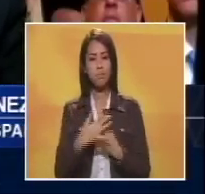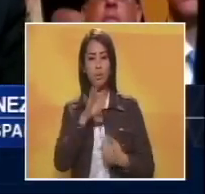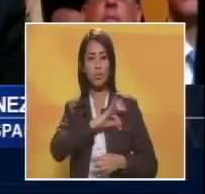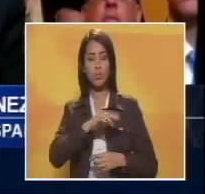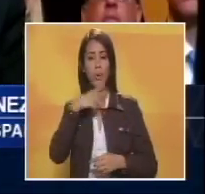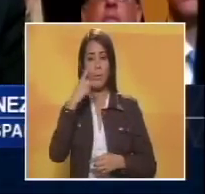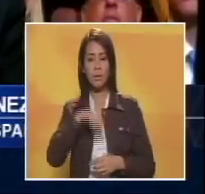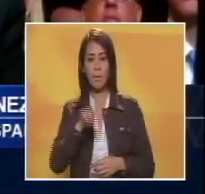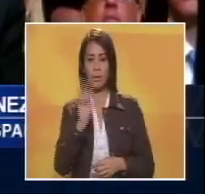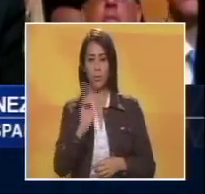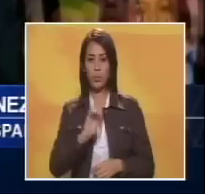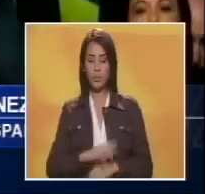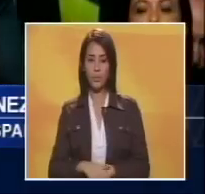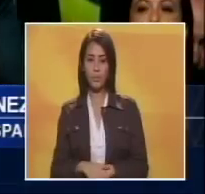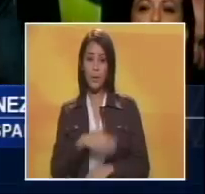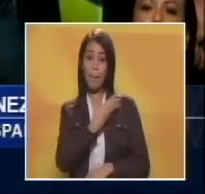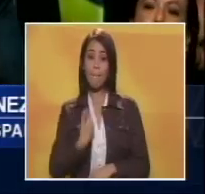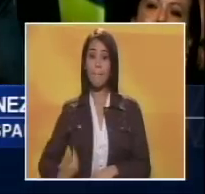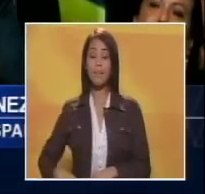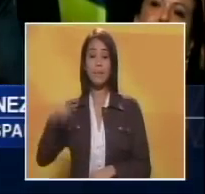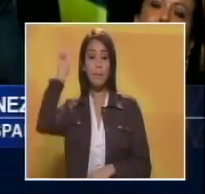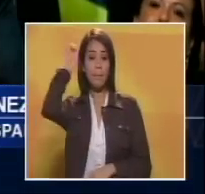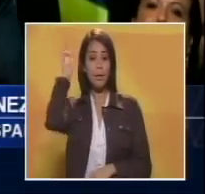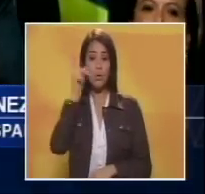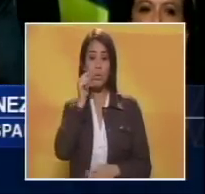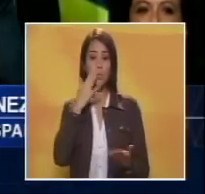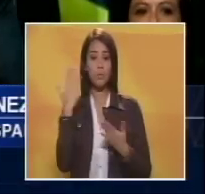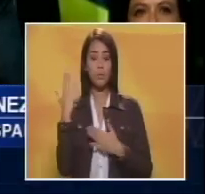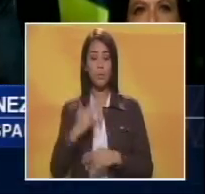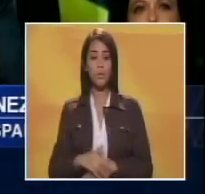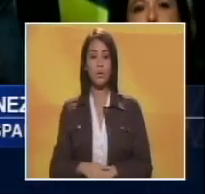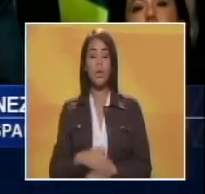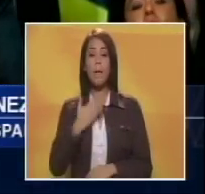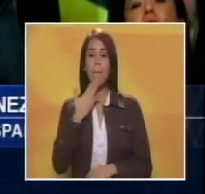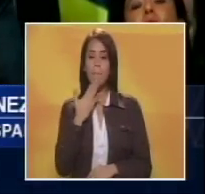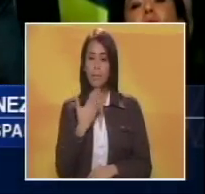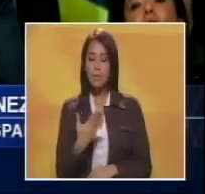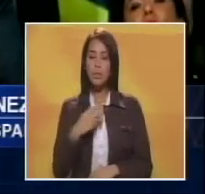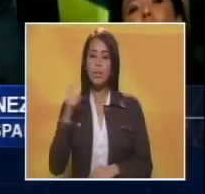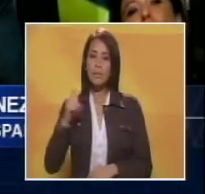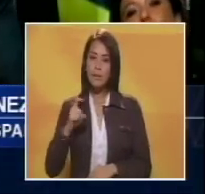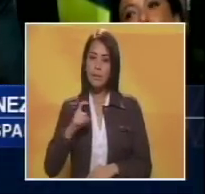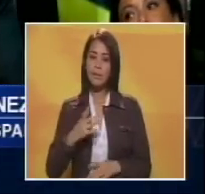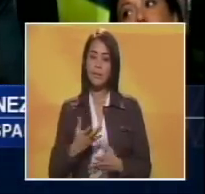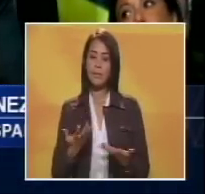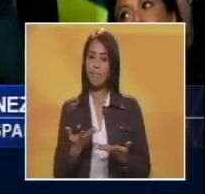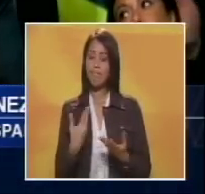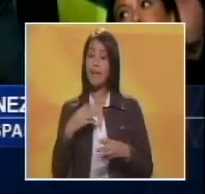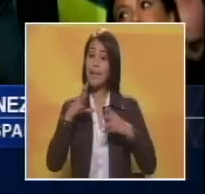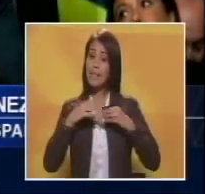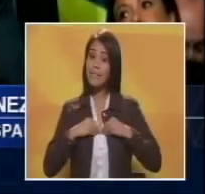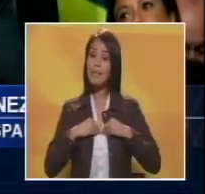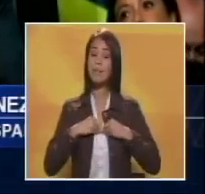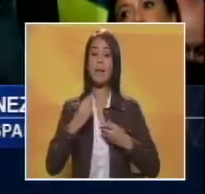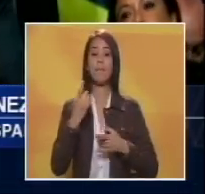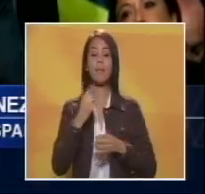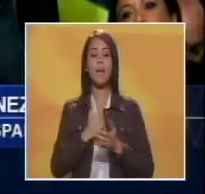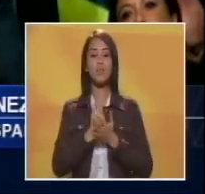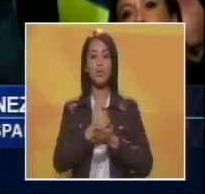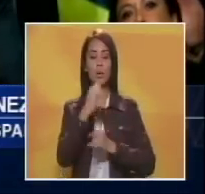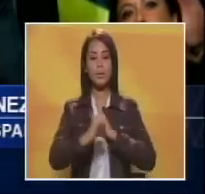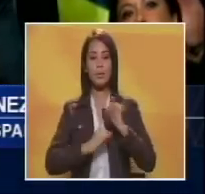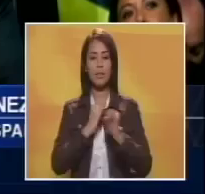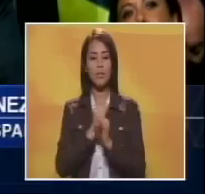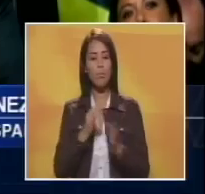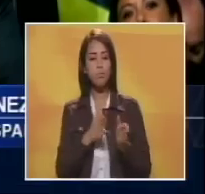social en Venezuela. El presidente peruano, Martín Vizcarra, insistió en la necesidad de que se acepte ayuda internacional como una